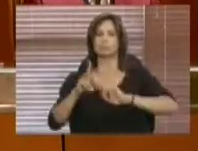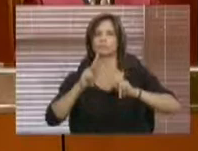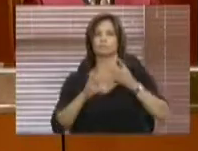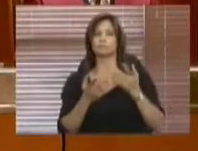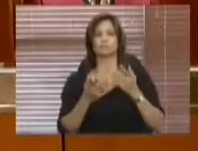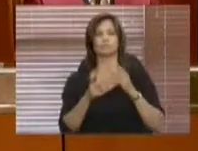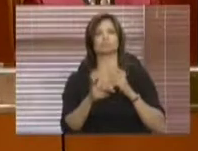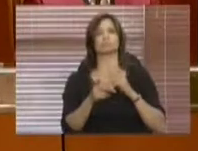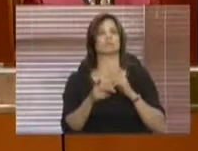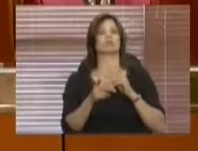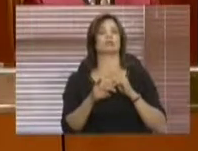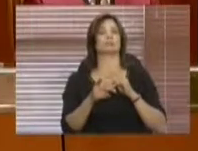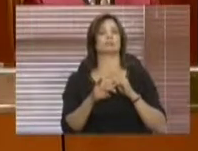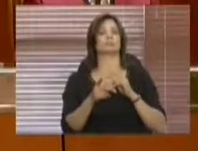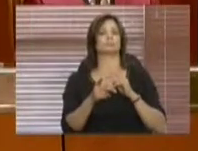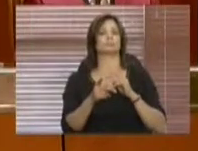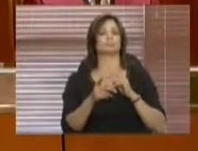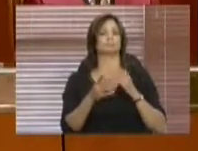del partido.